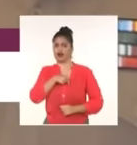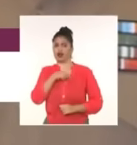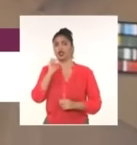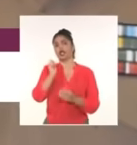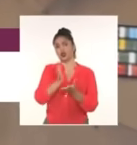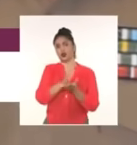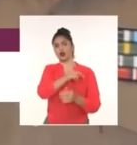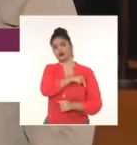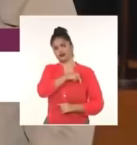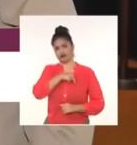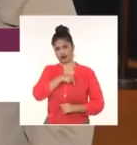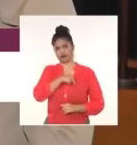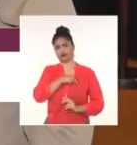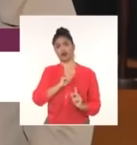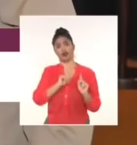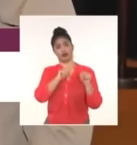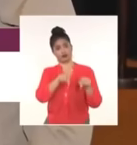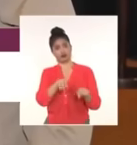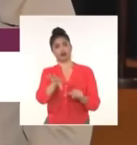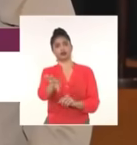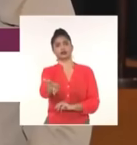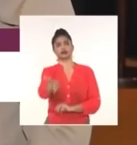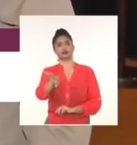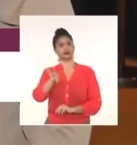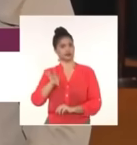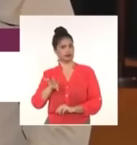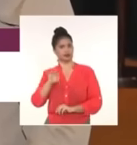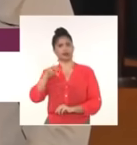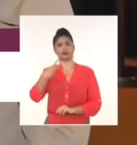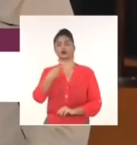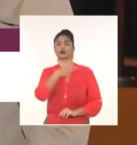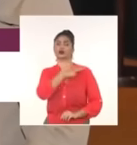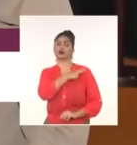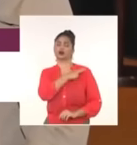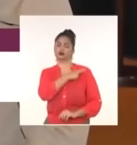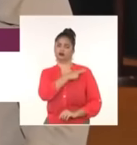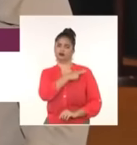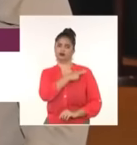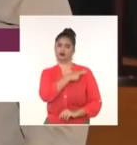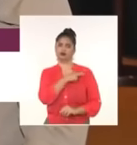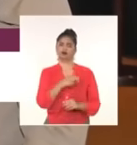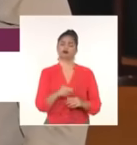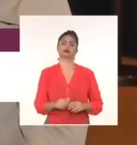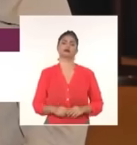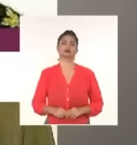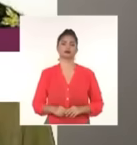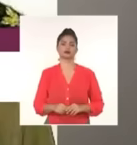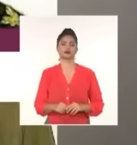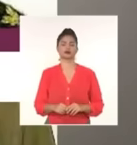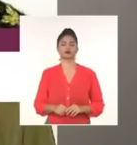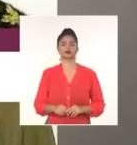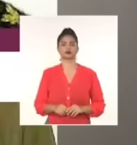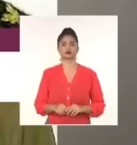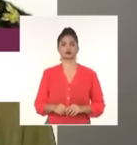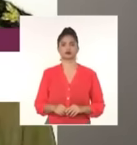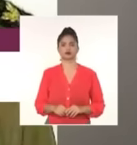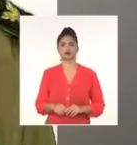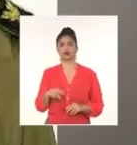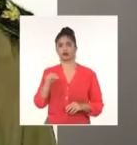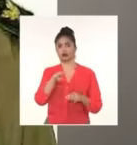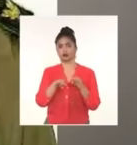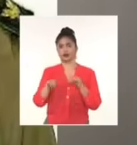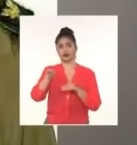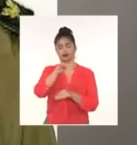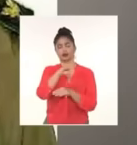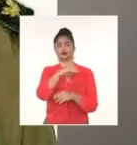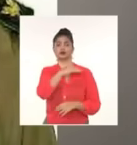Báez, donde fue seleccionado segundo jefe de esta institución de nivel superior de las FARC. En el Ministerio de las Fuerzas